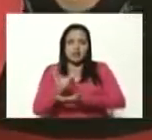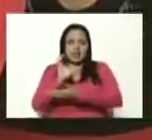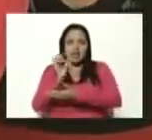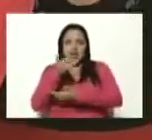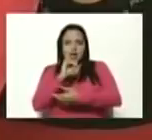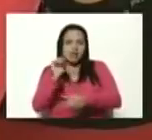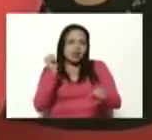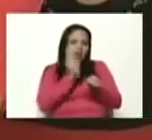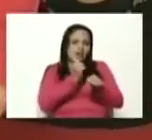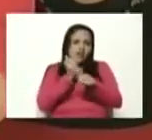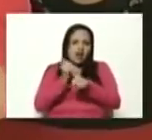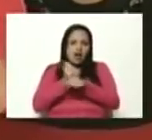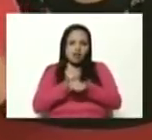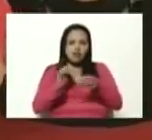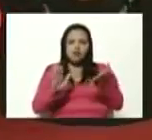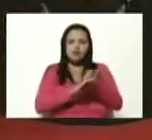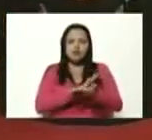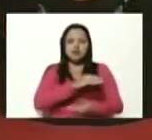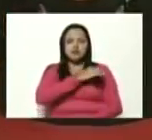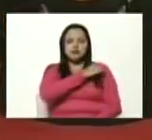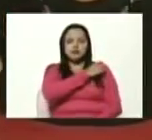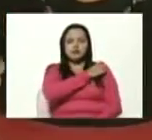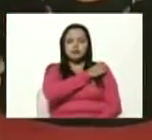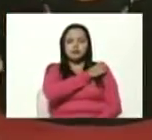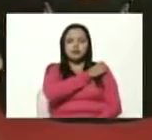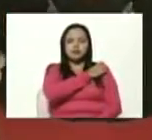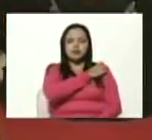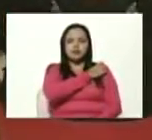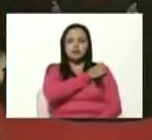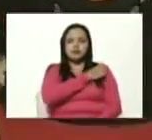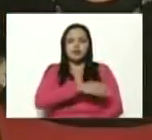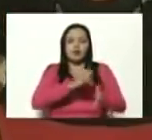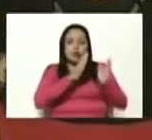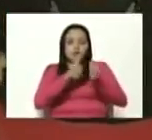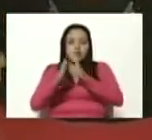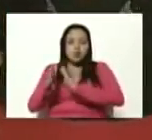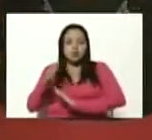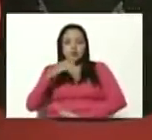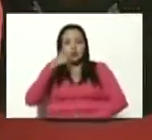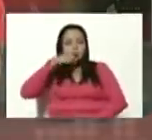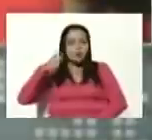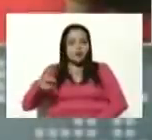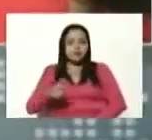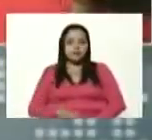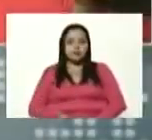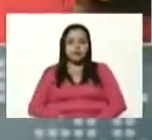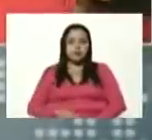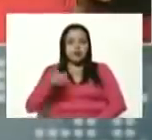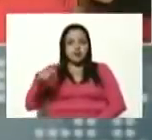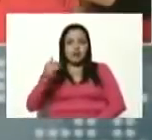este marco en elementos de organización popular. El Consejo Comunal tiene una mesa de agua